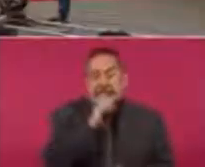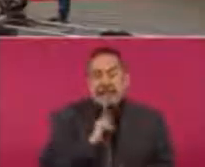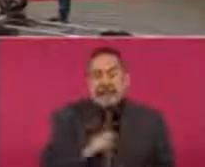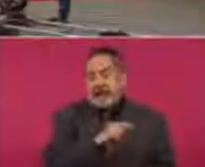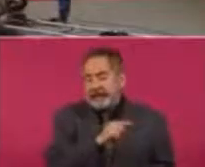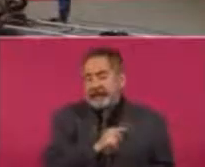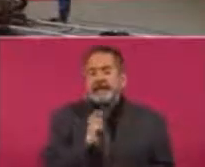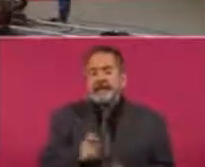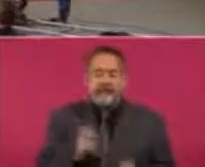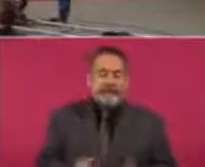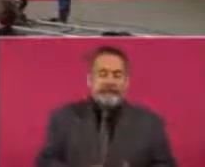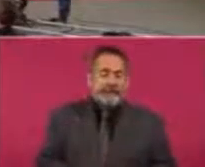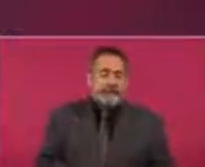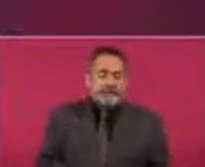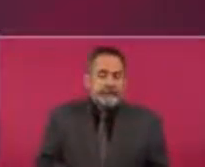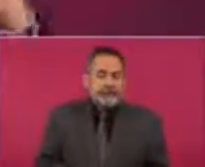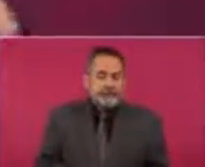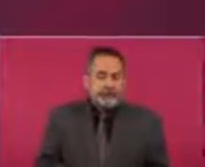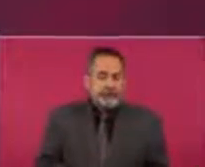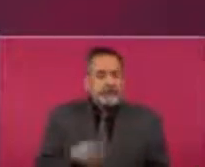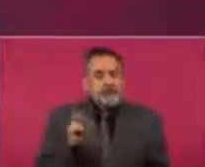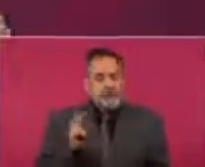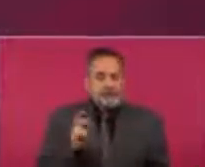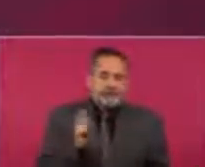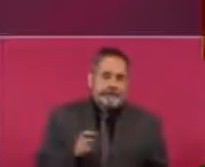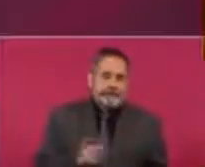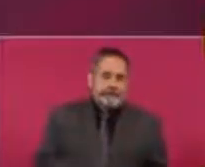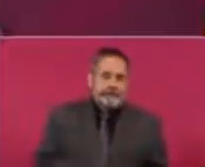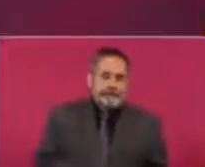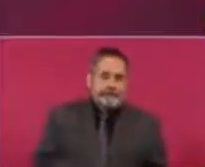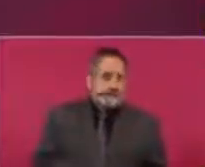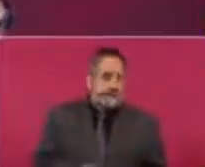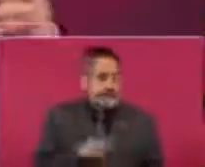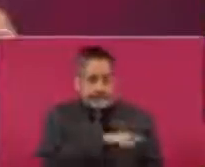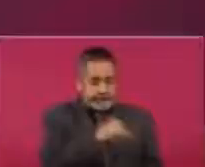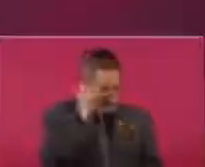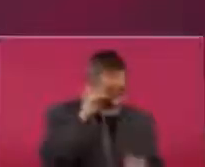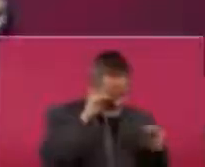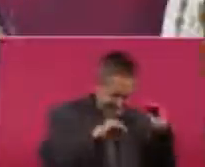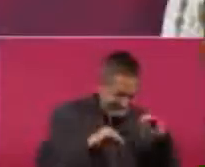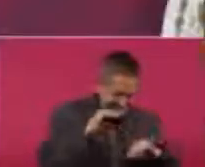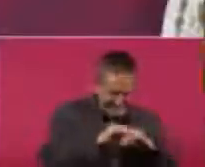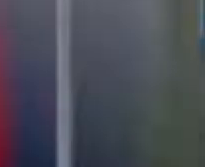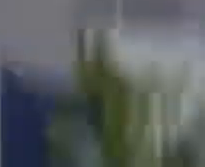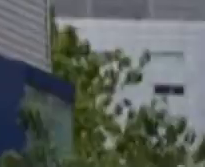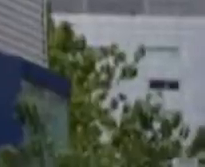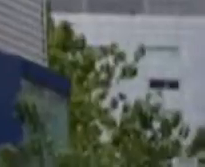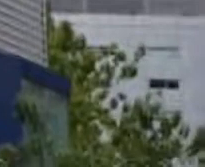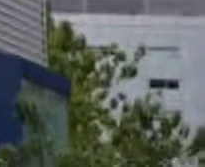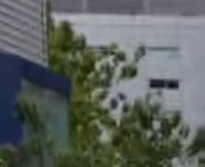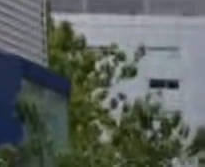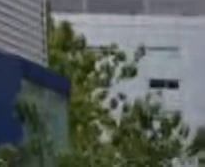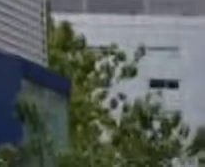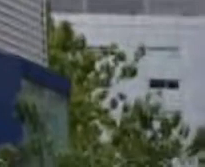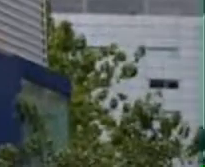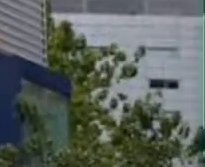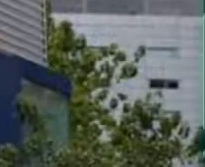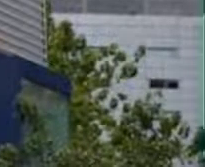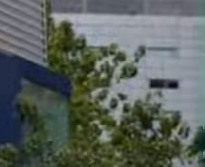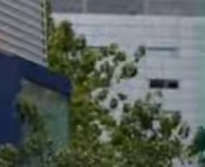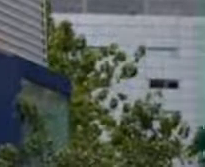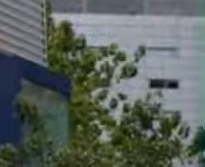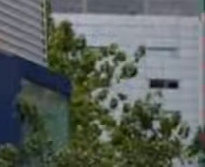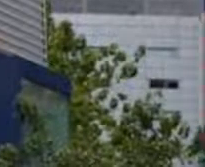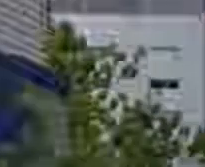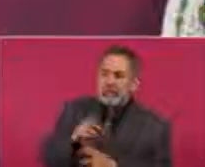esta mañana el presidente Andrés Manuel López Obrador adelantó que existe la posibilidad de que el gobierno de México participe en la compra de Banamex mediante